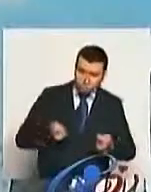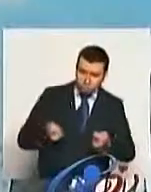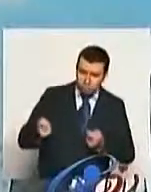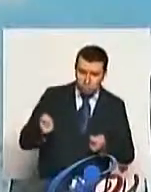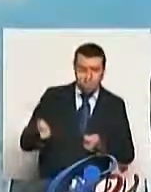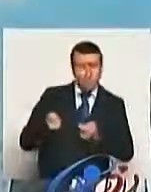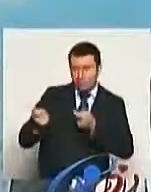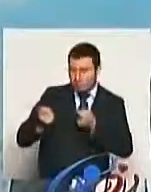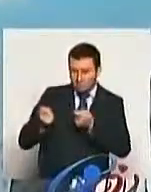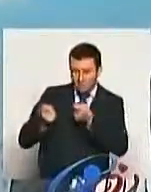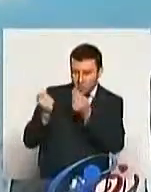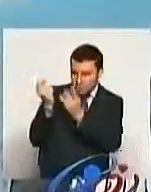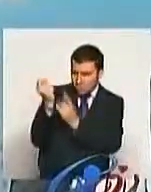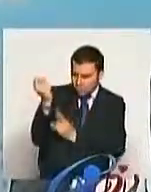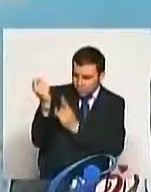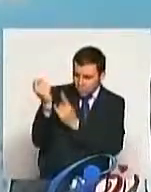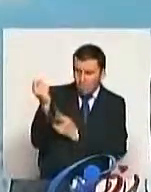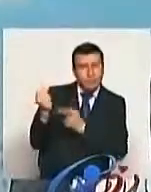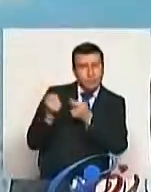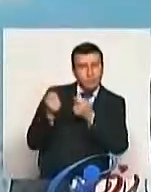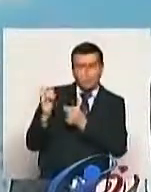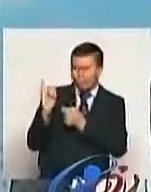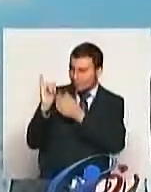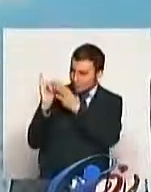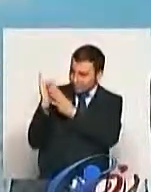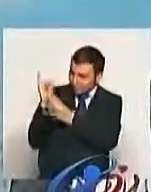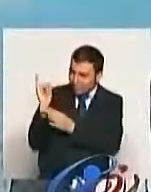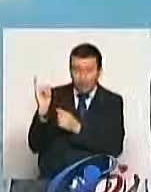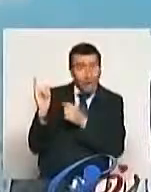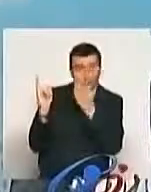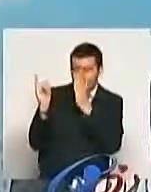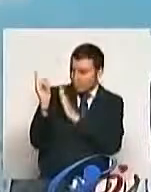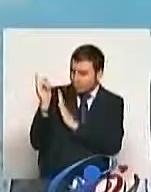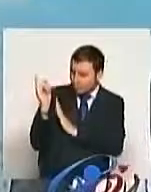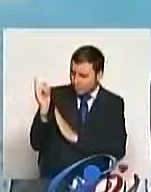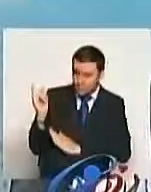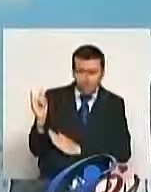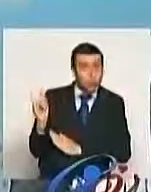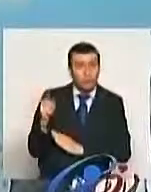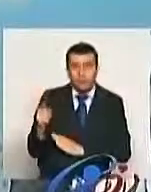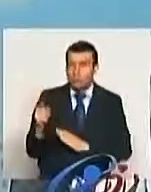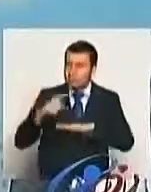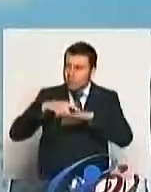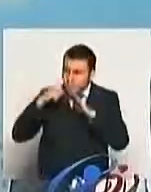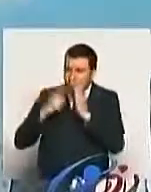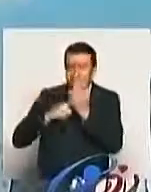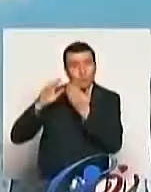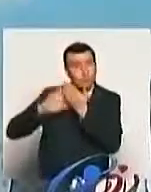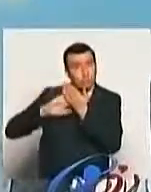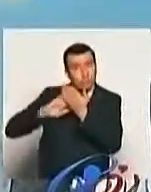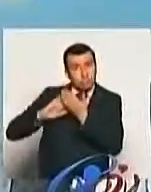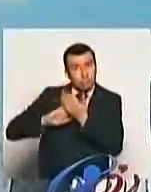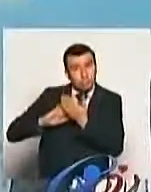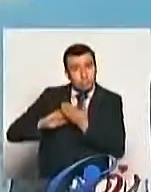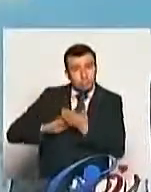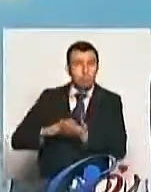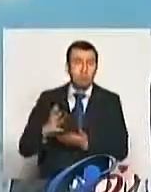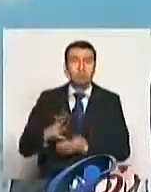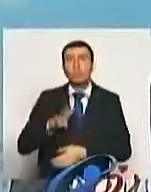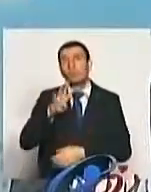vaporización, sea un LED, sea una conización, los índices de curación alcanzan un